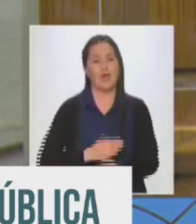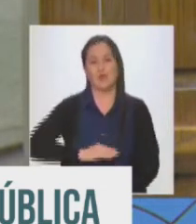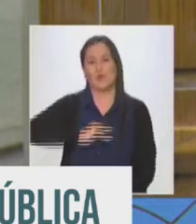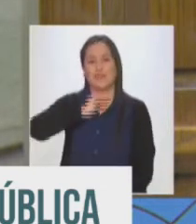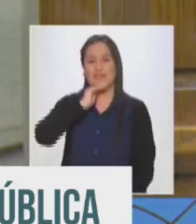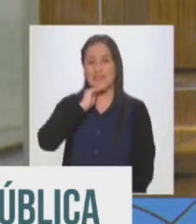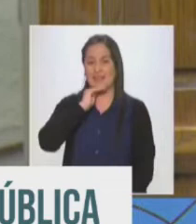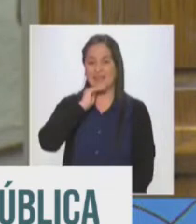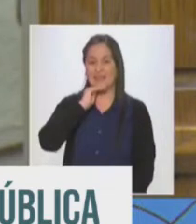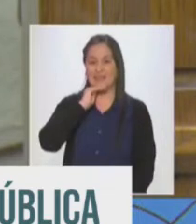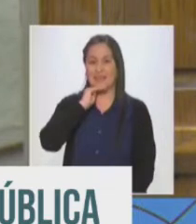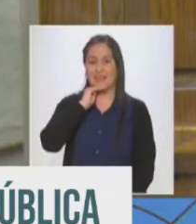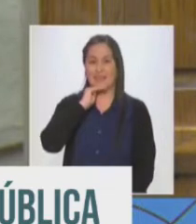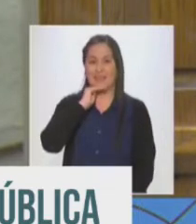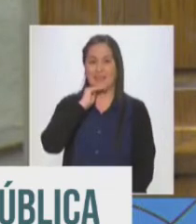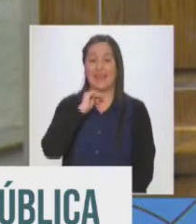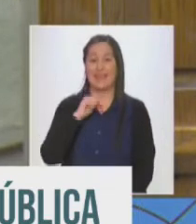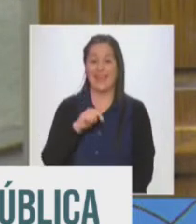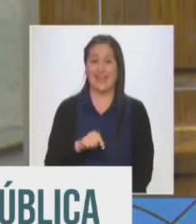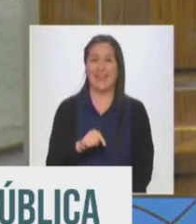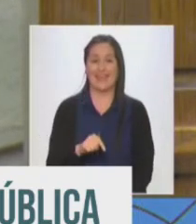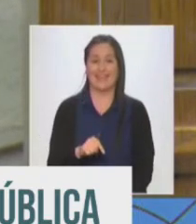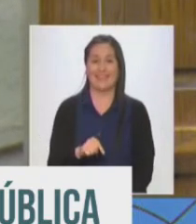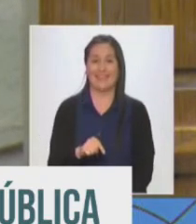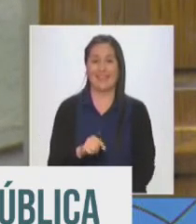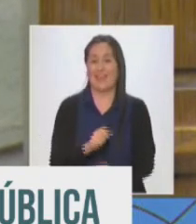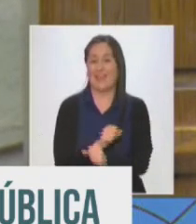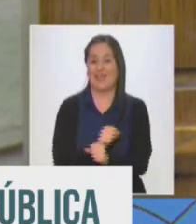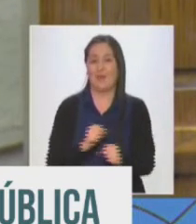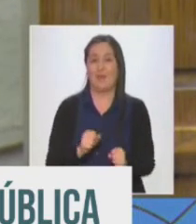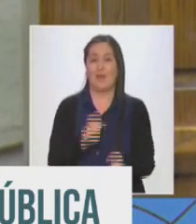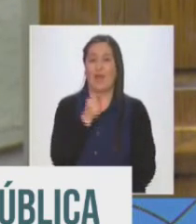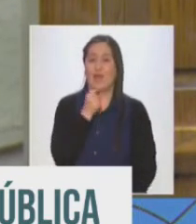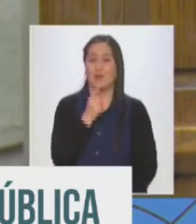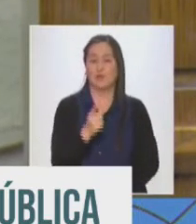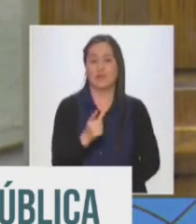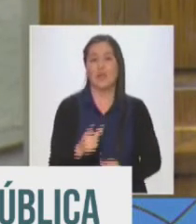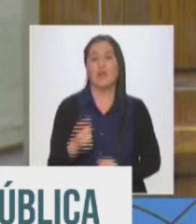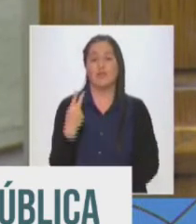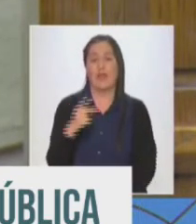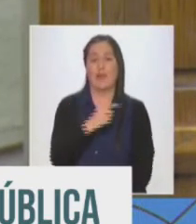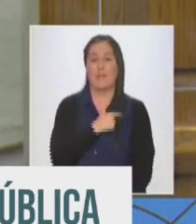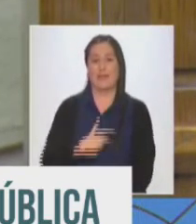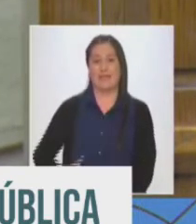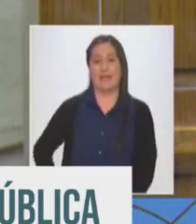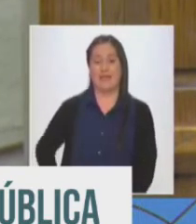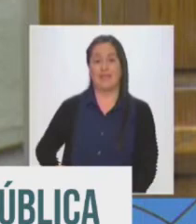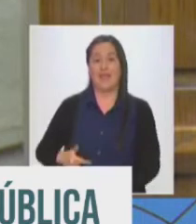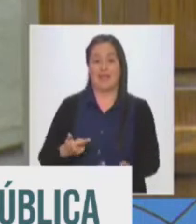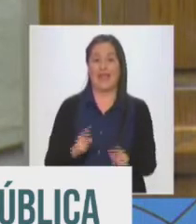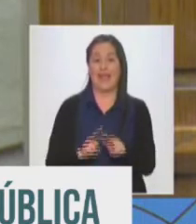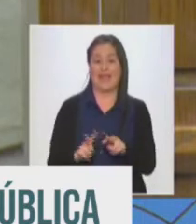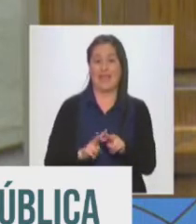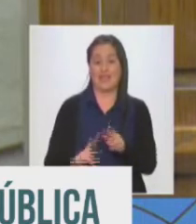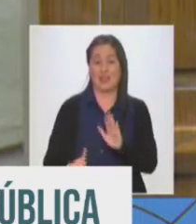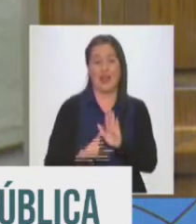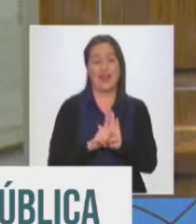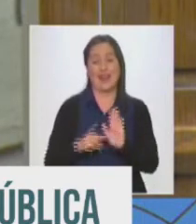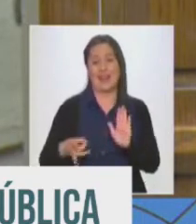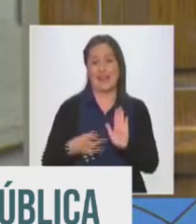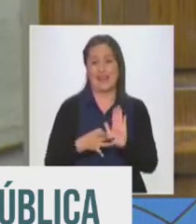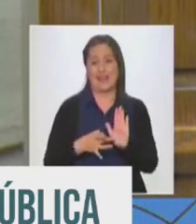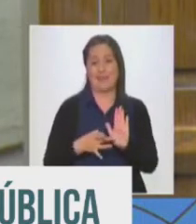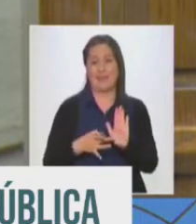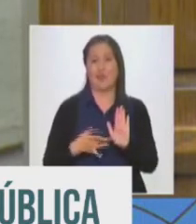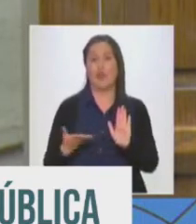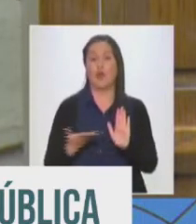suficientes que de tal entidad que hacen viable la acusación al presidente, que me parece que ha actuado ilegítimamente de acuerdo,